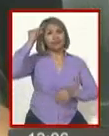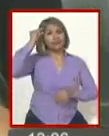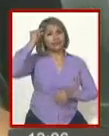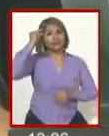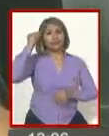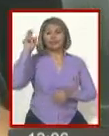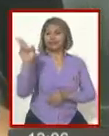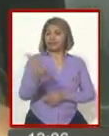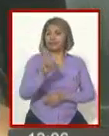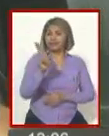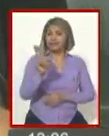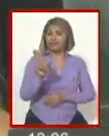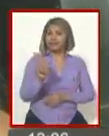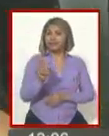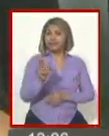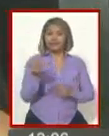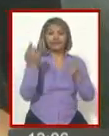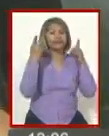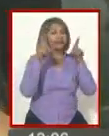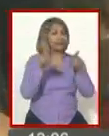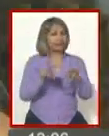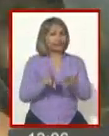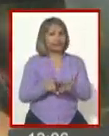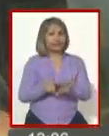a manejar de acuerdo